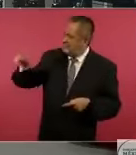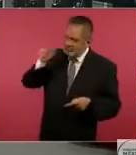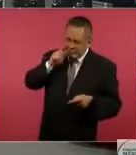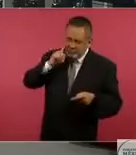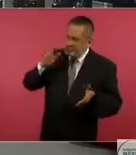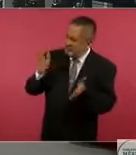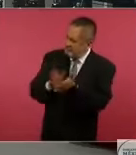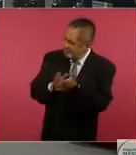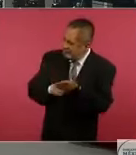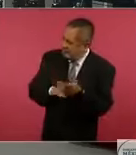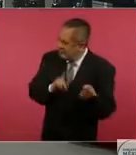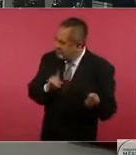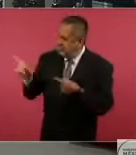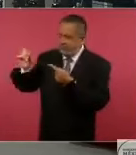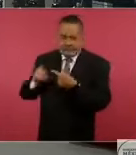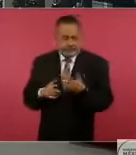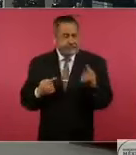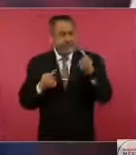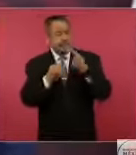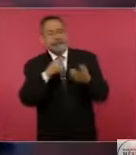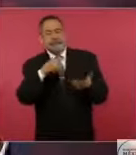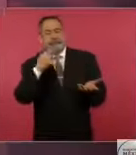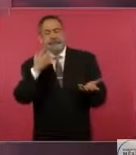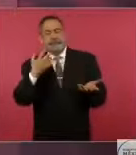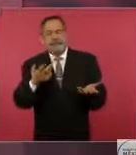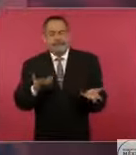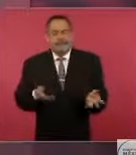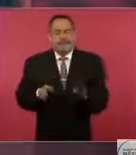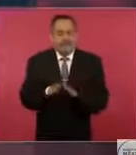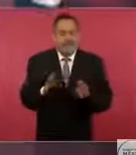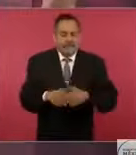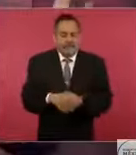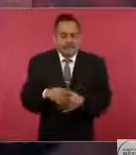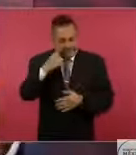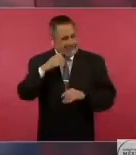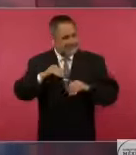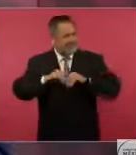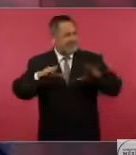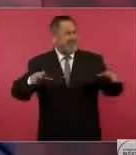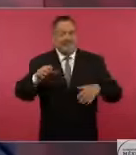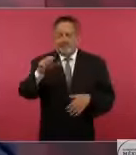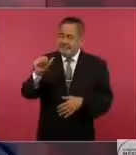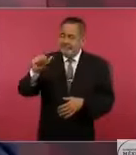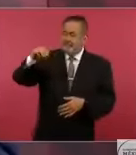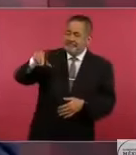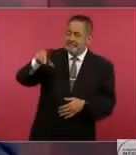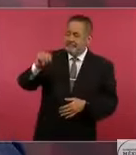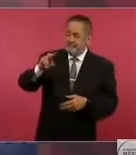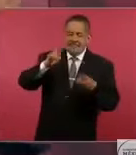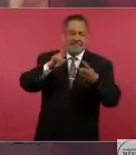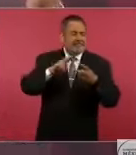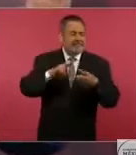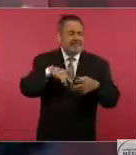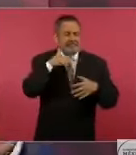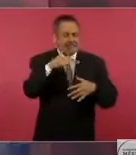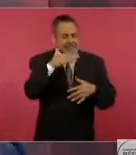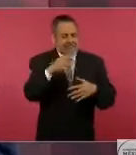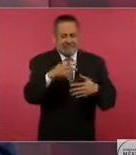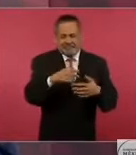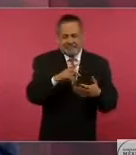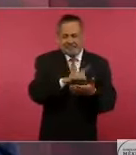en los medios, en las redes, AMLO narcotraficante. No la aguanto.